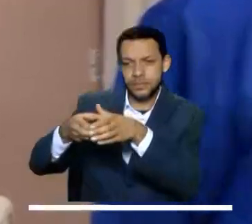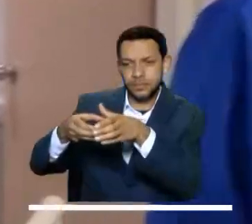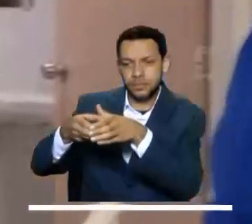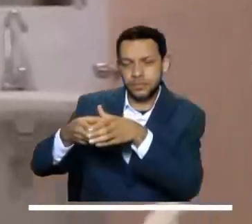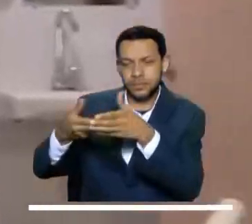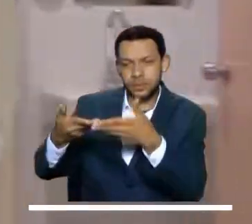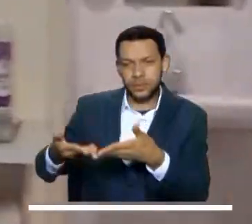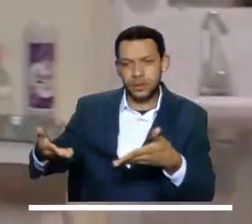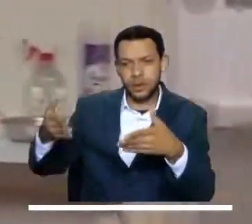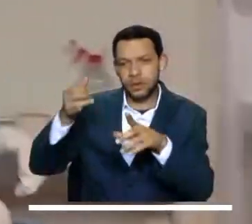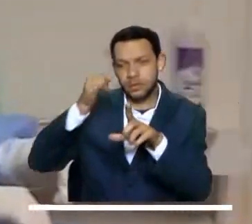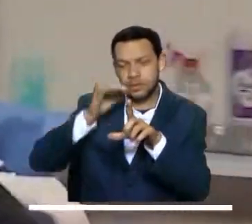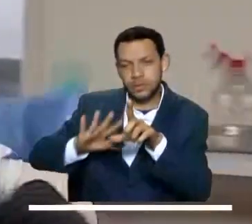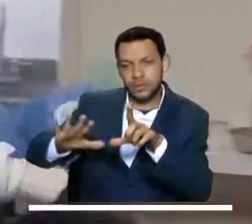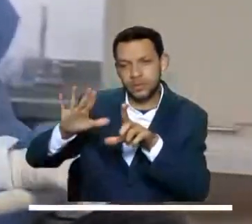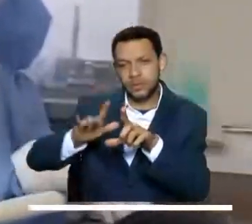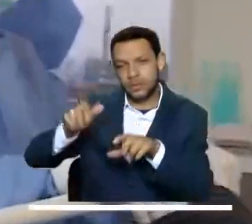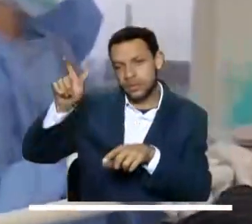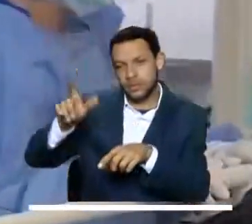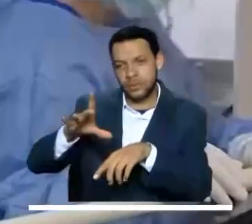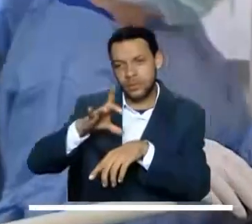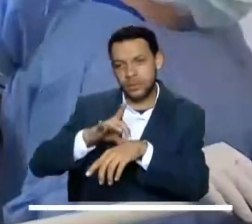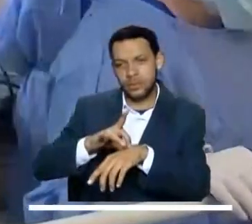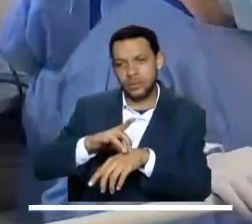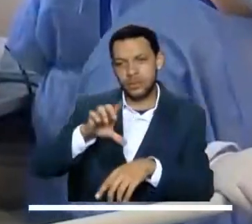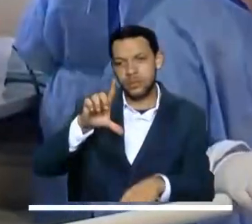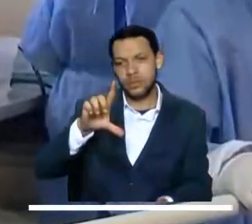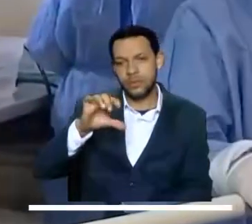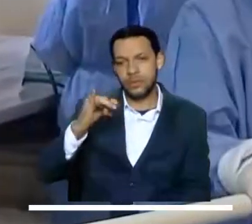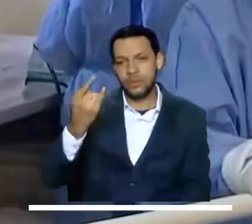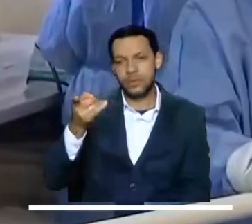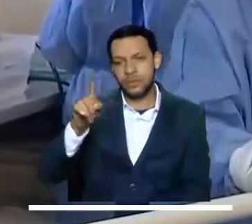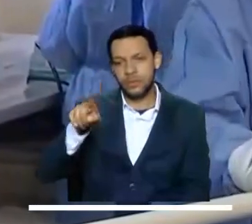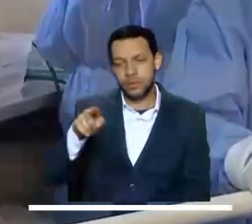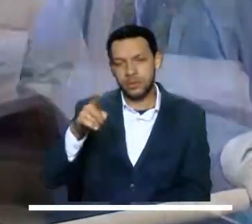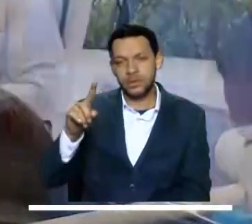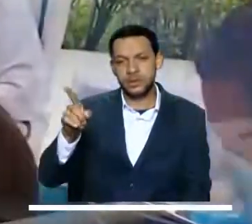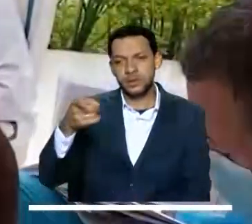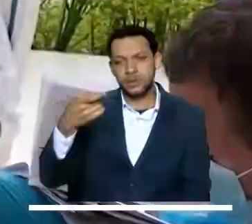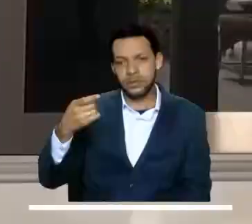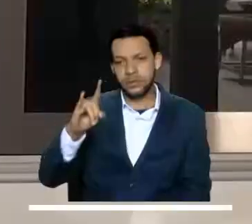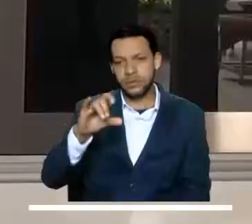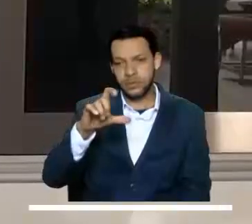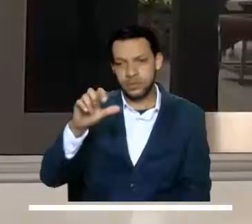de Gastroenterología del doctor Luis Guillermo Rojas González.